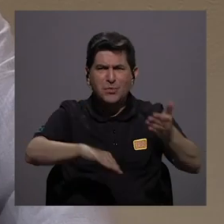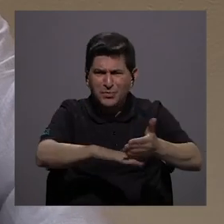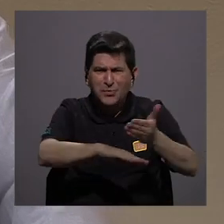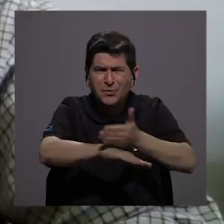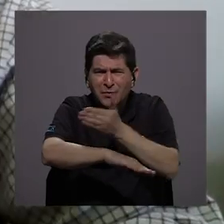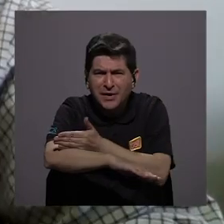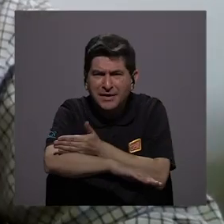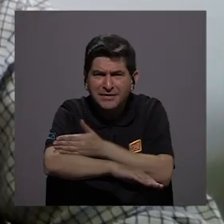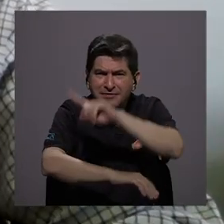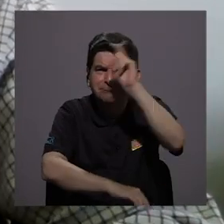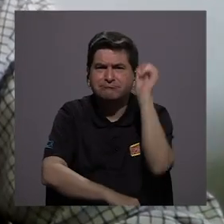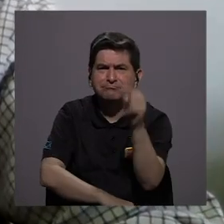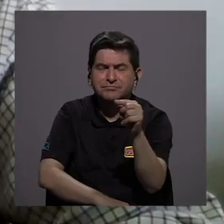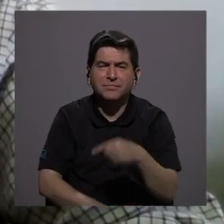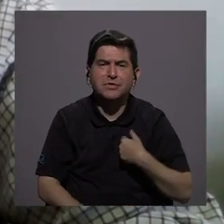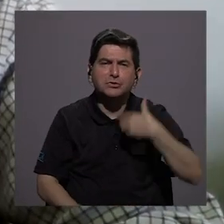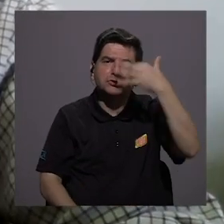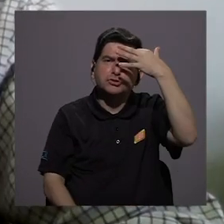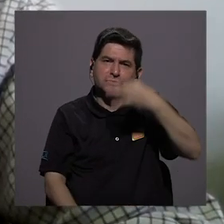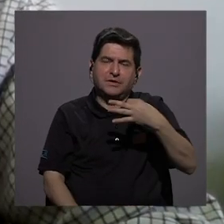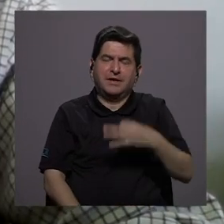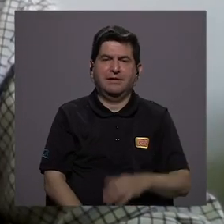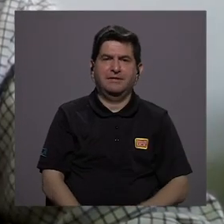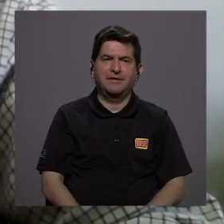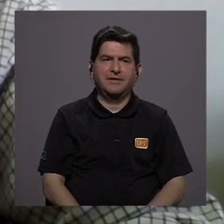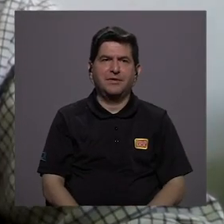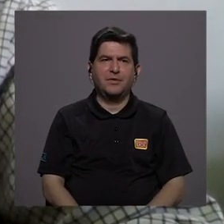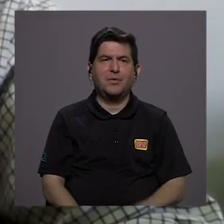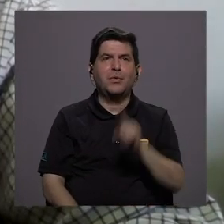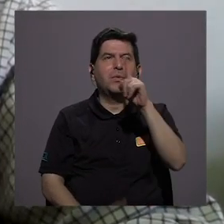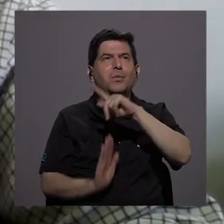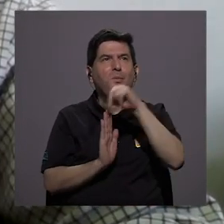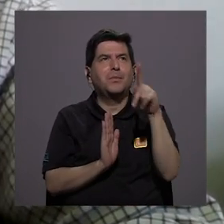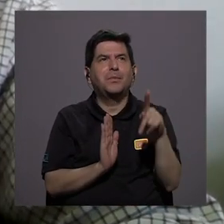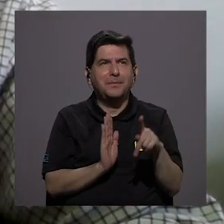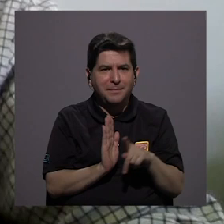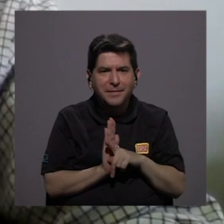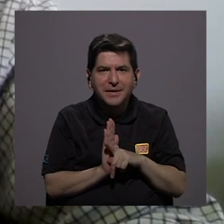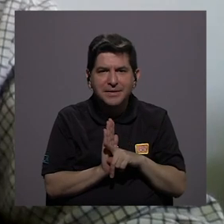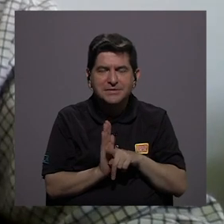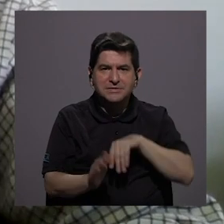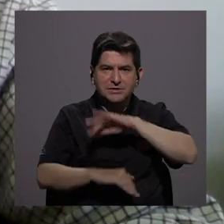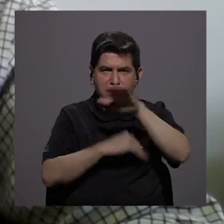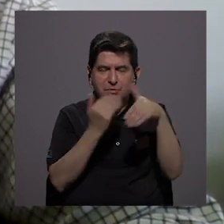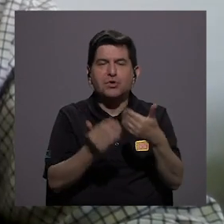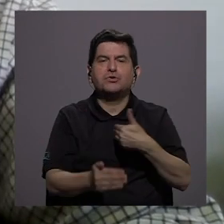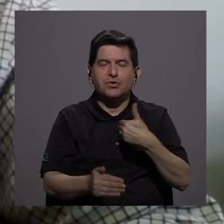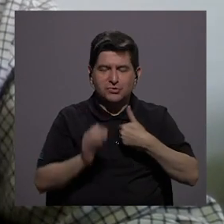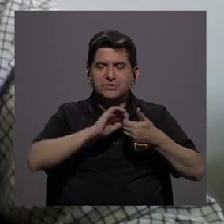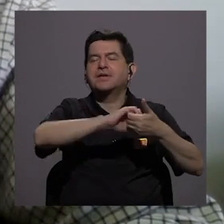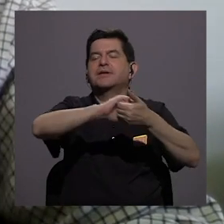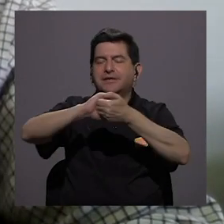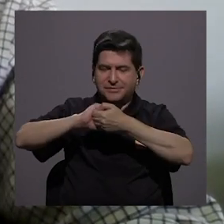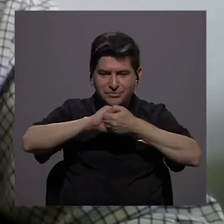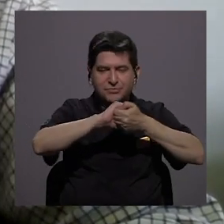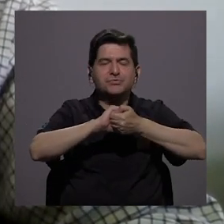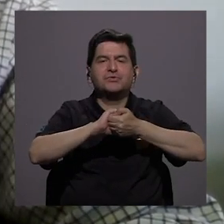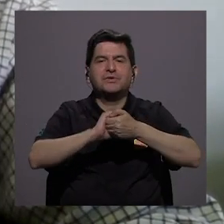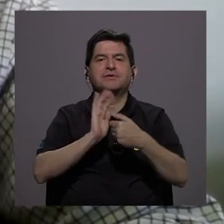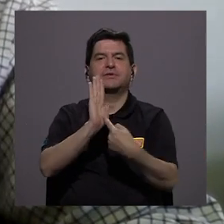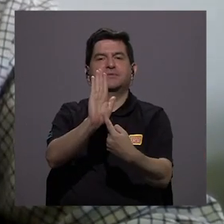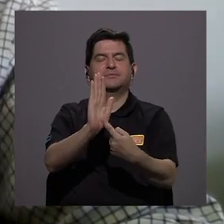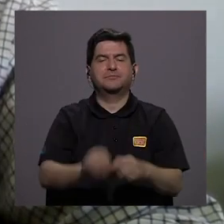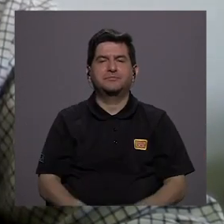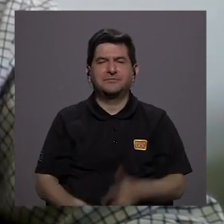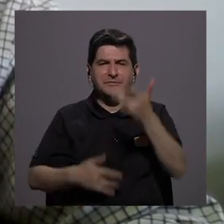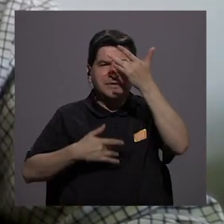adelante? Yo creo que como principio todos tenemos que ser solidarios. Es decir,